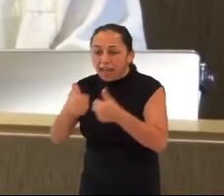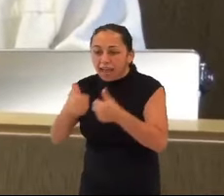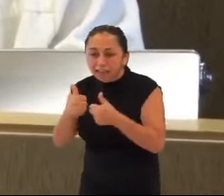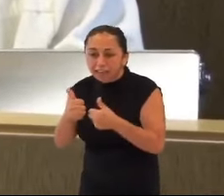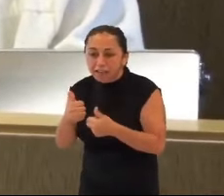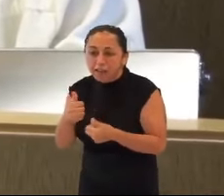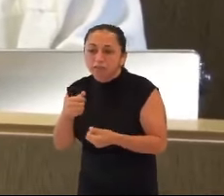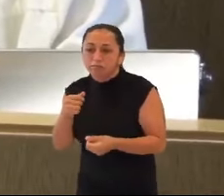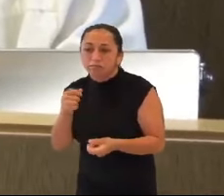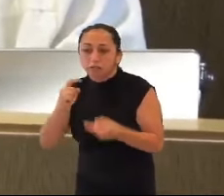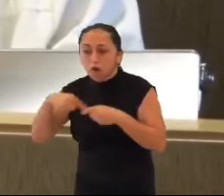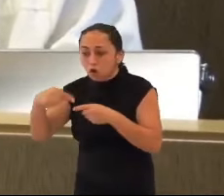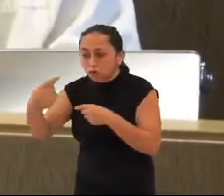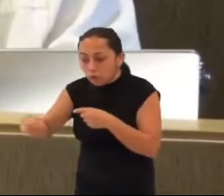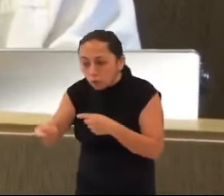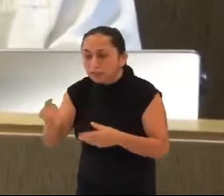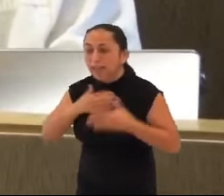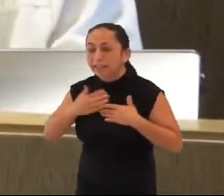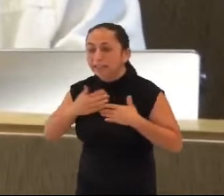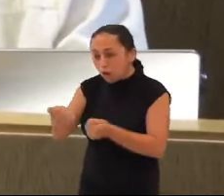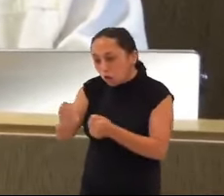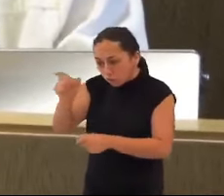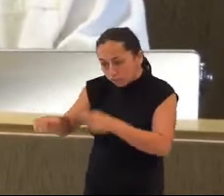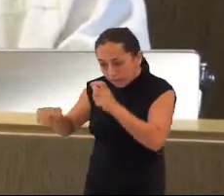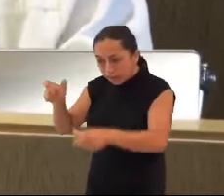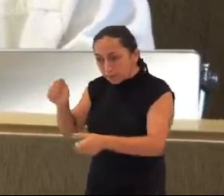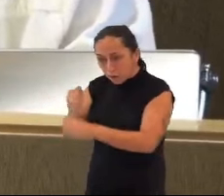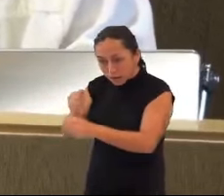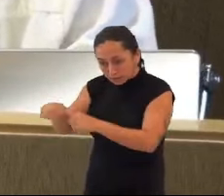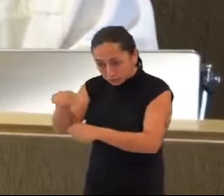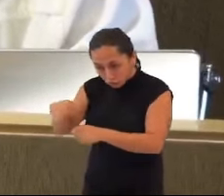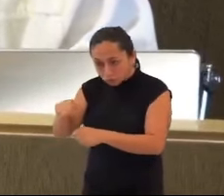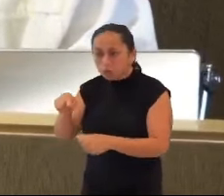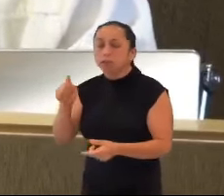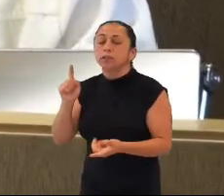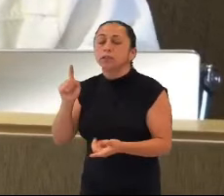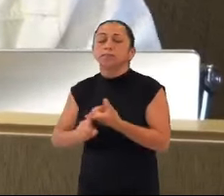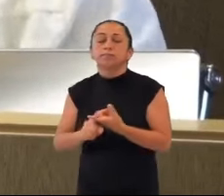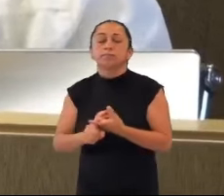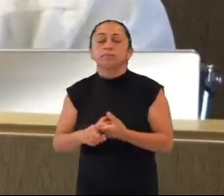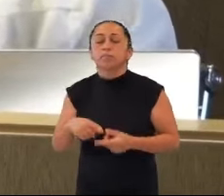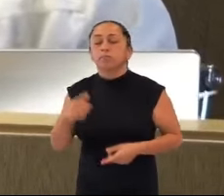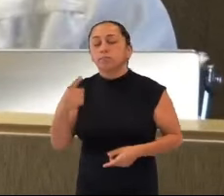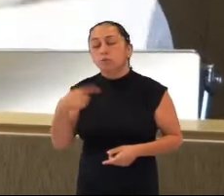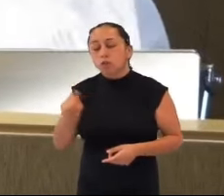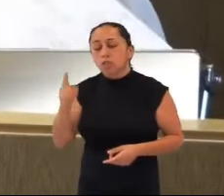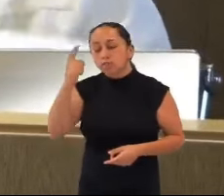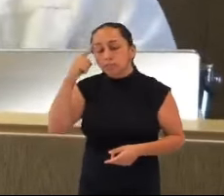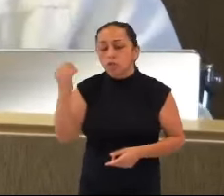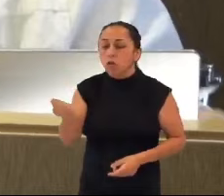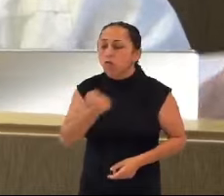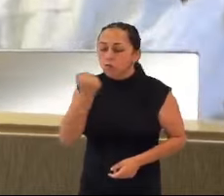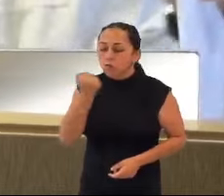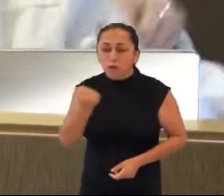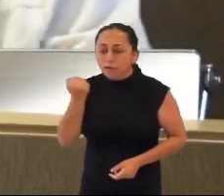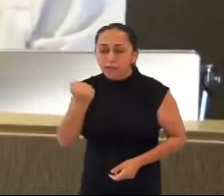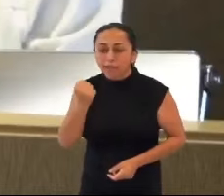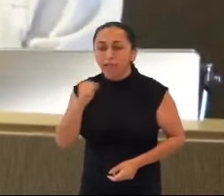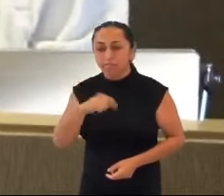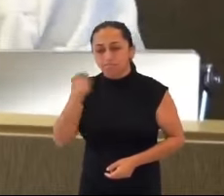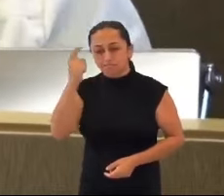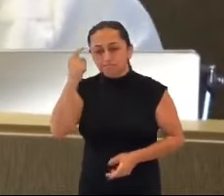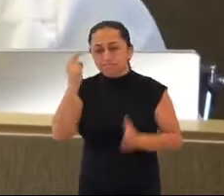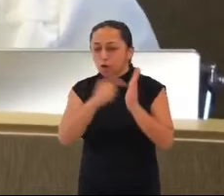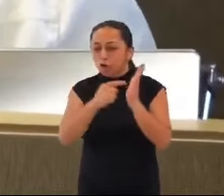la población riotercerense. Por eso nos parecía fundamental hacer estas